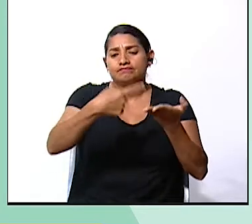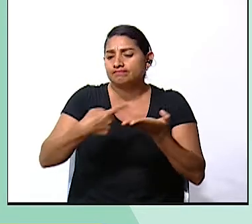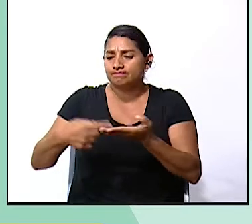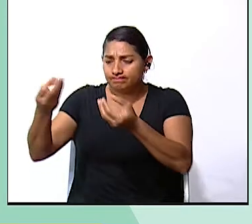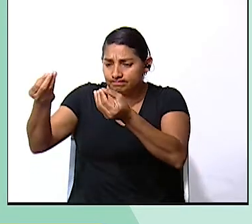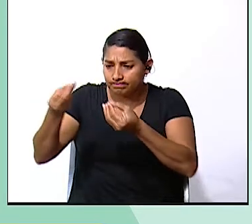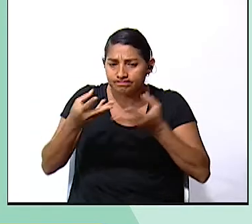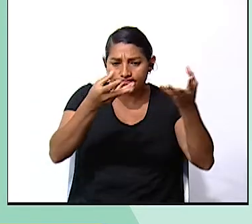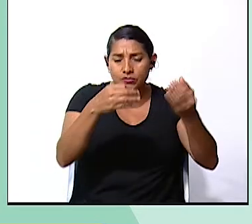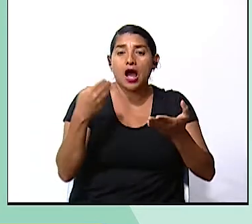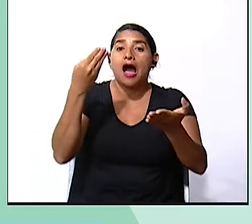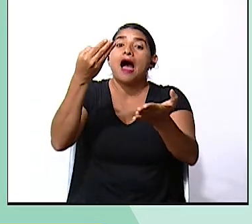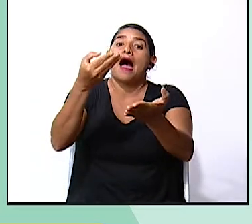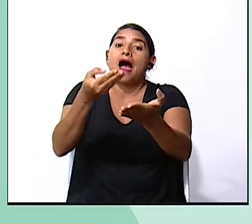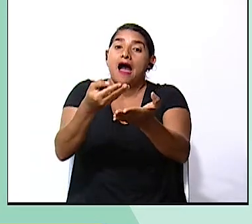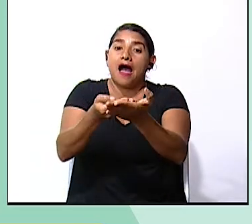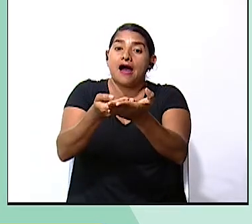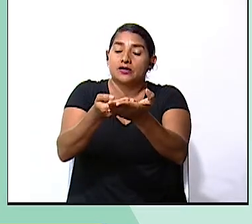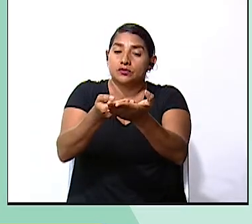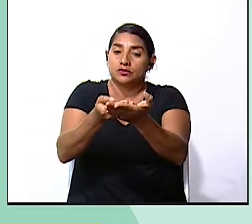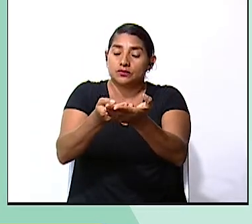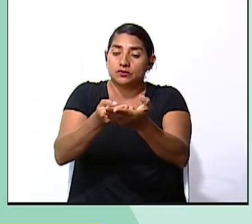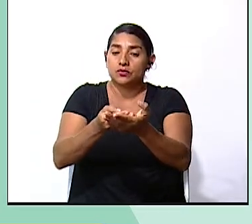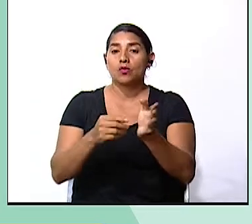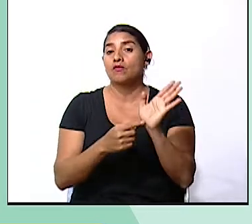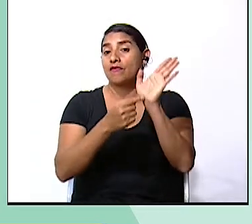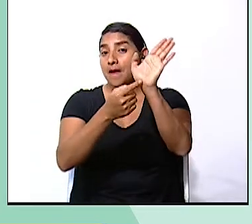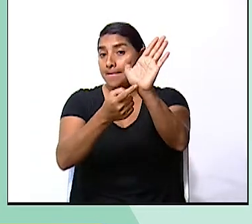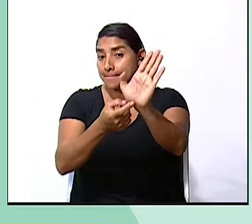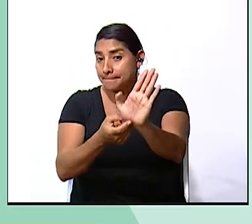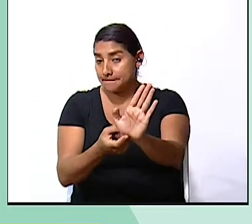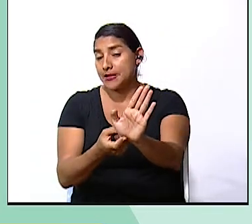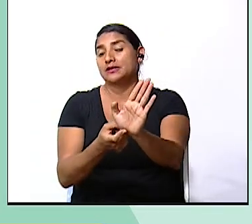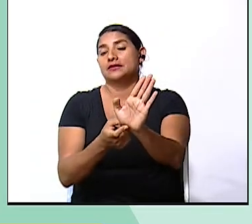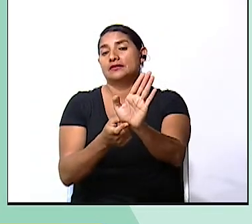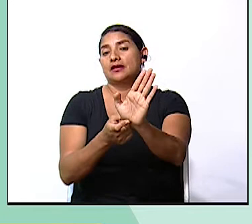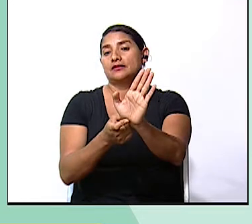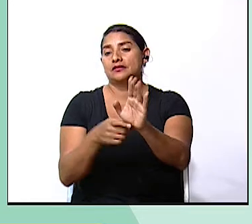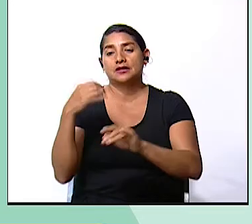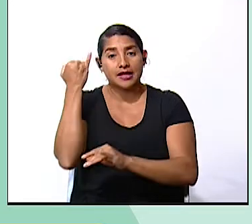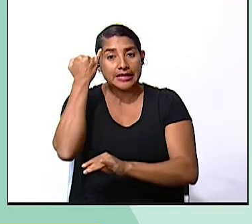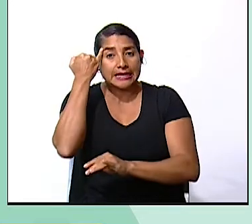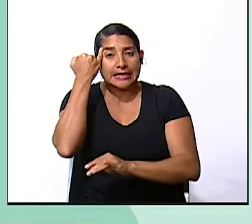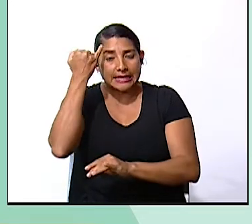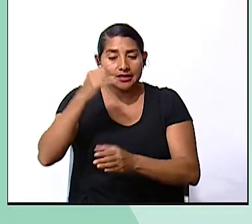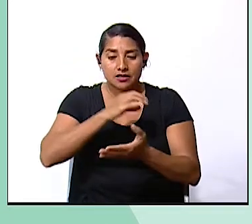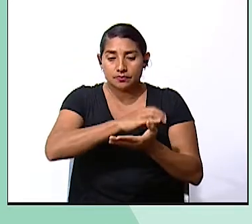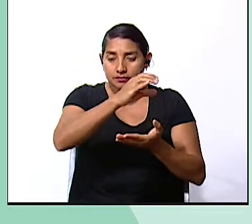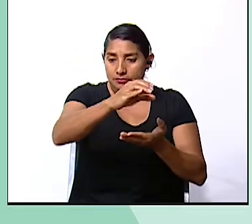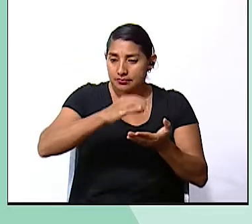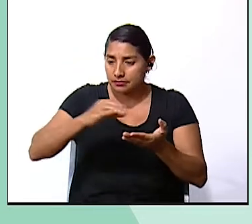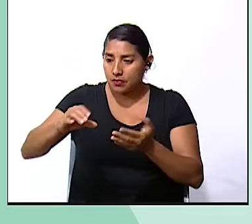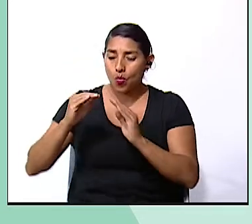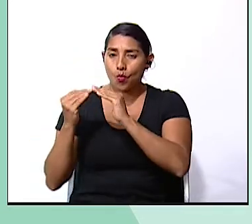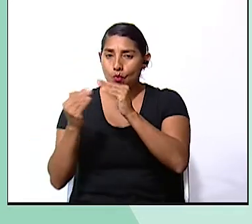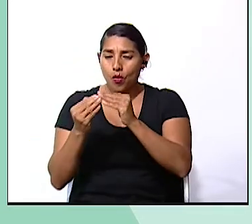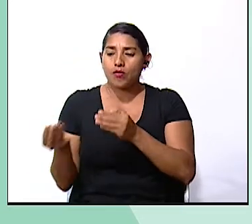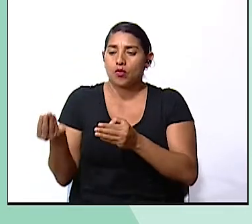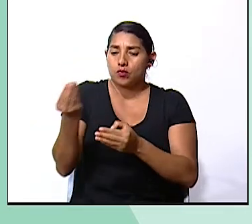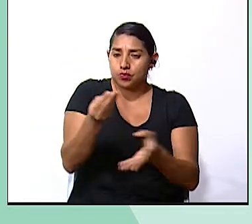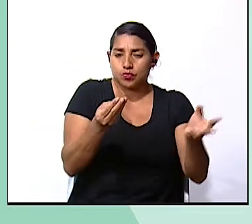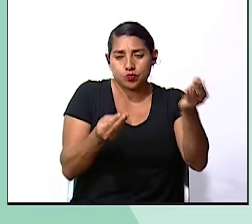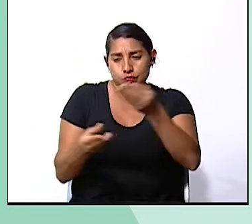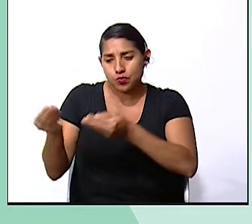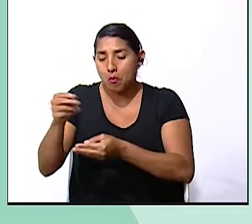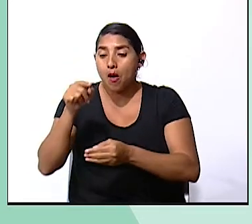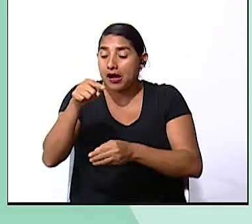llevar hacia, con sus representantes las ideas de cada uno de sus pueblos. Porque en